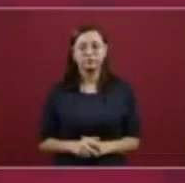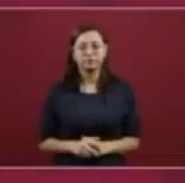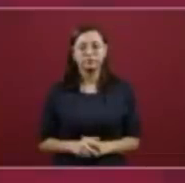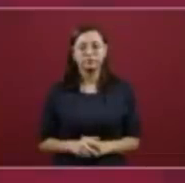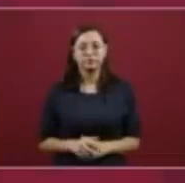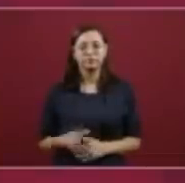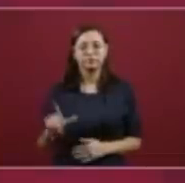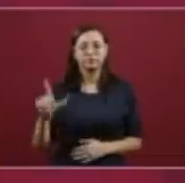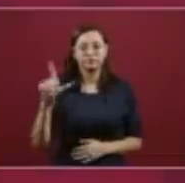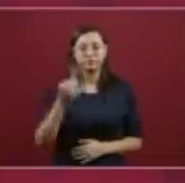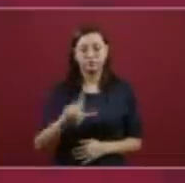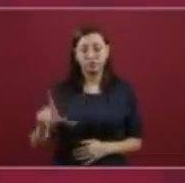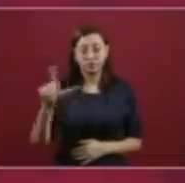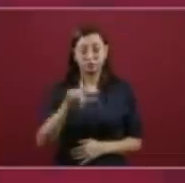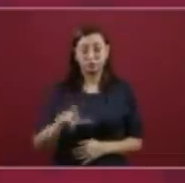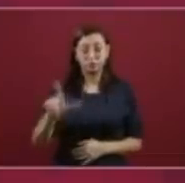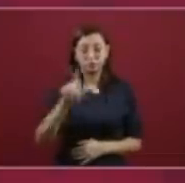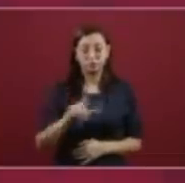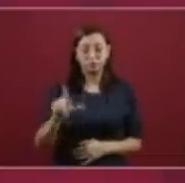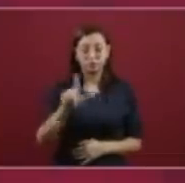la reunión de